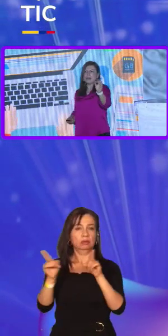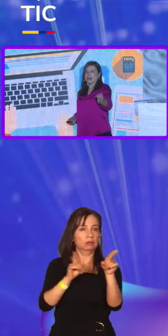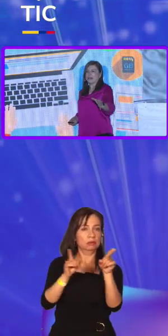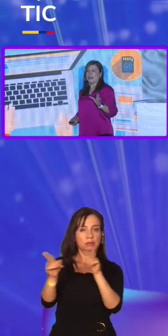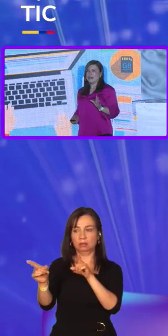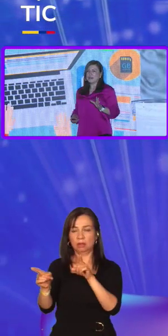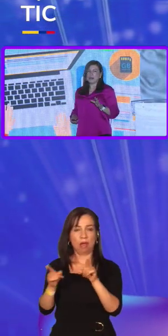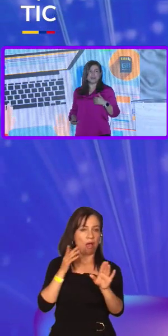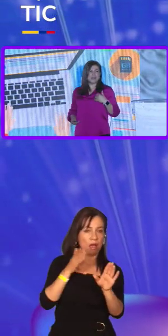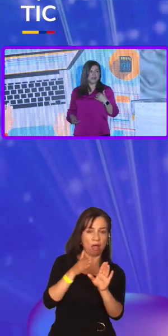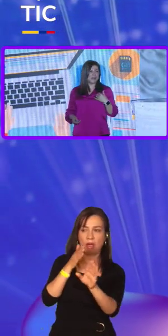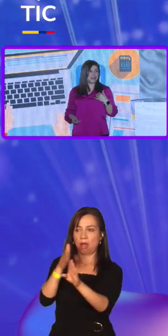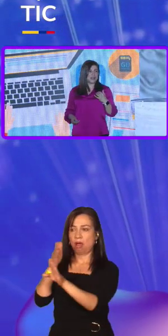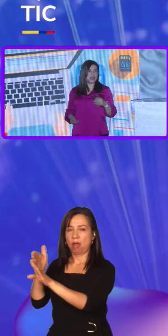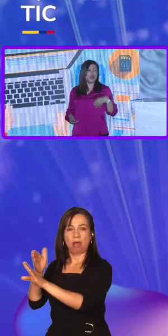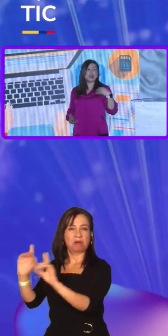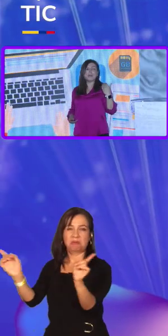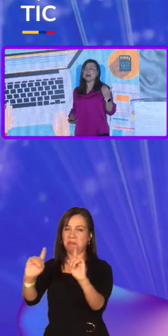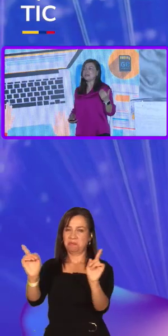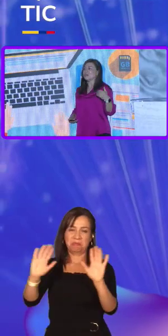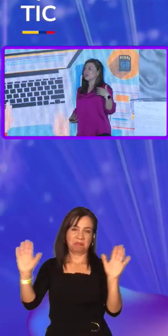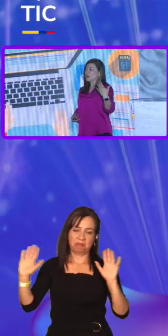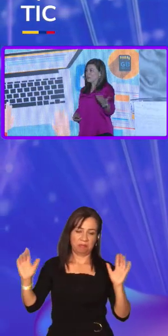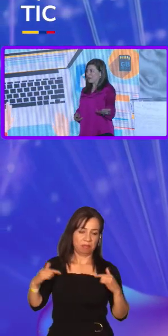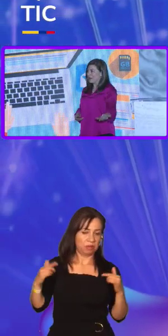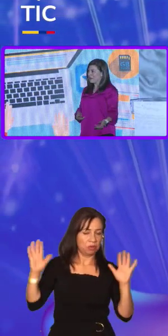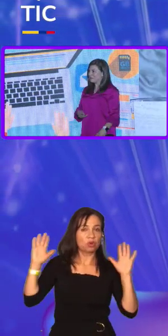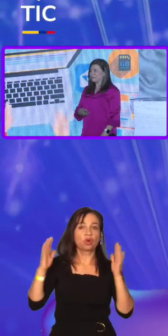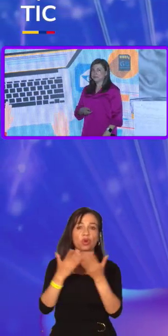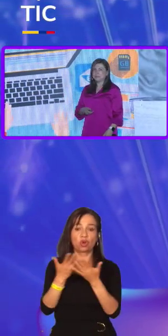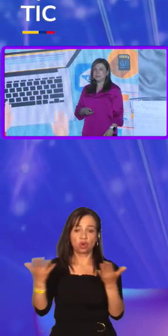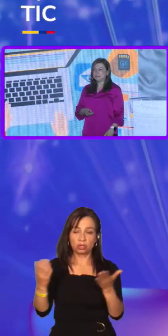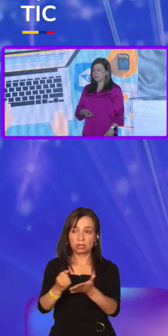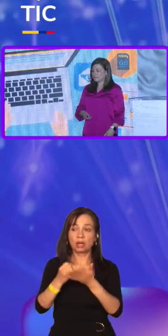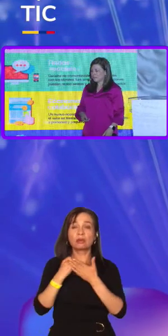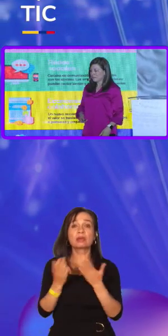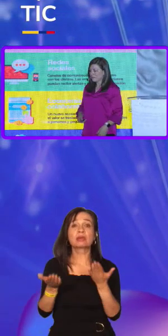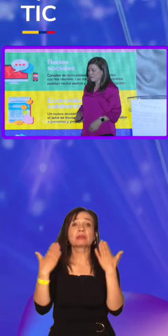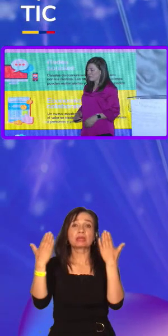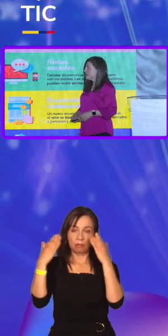favorecer a una marca, vamos a favorecer lo que más nos convenga.